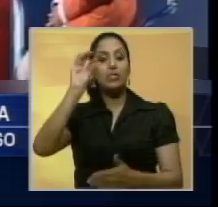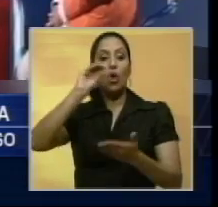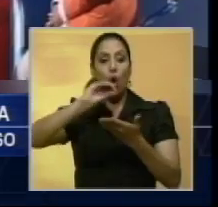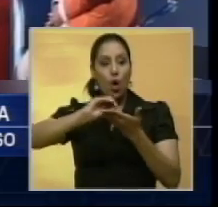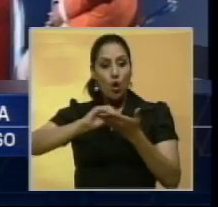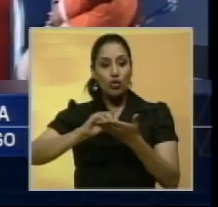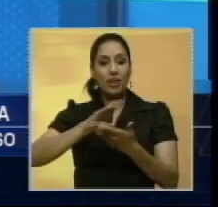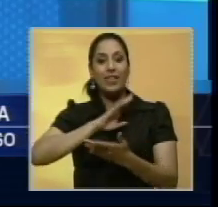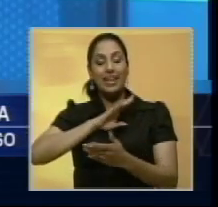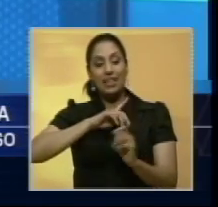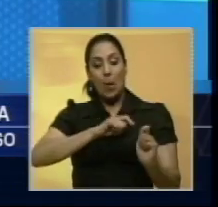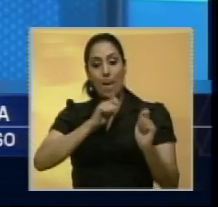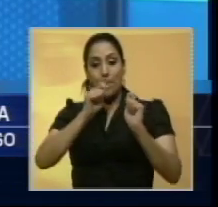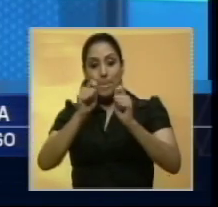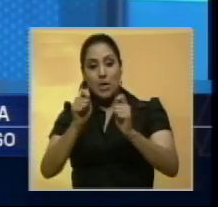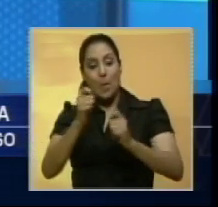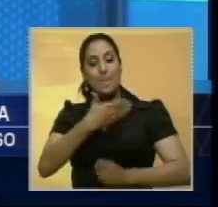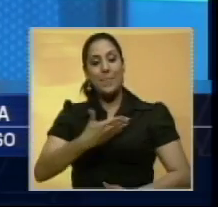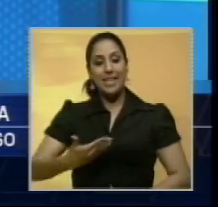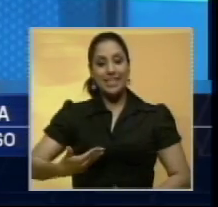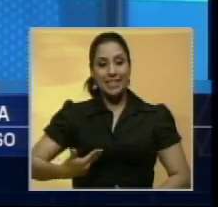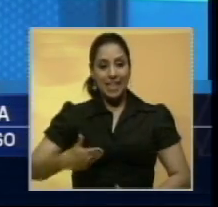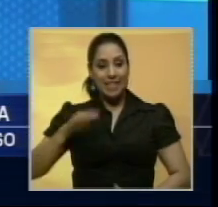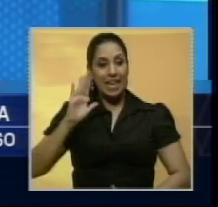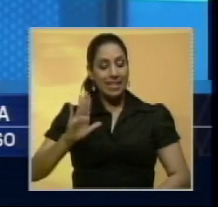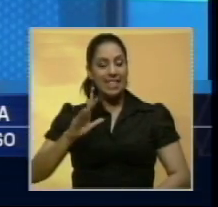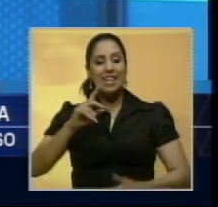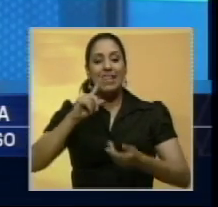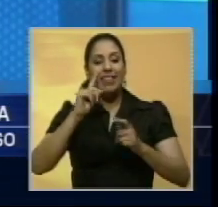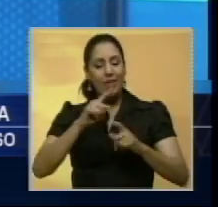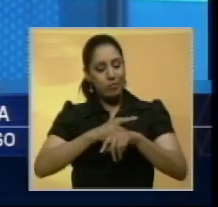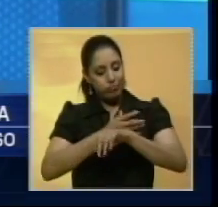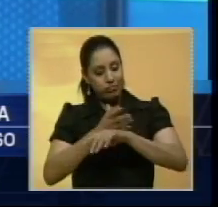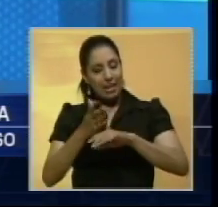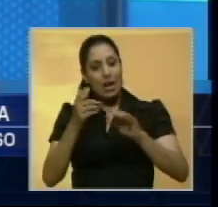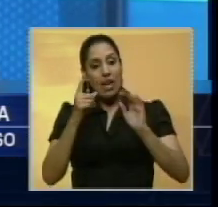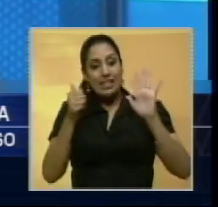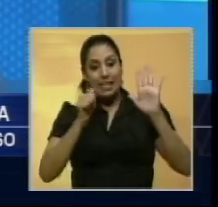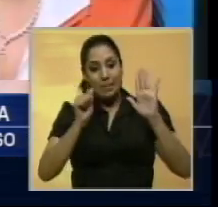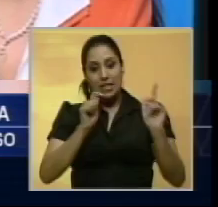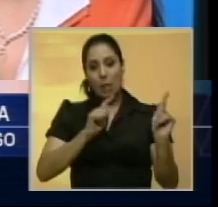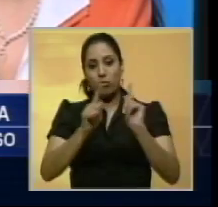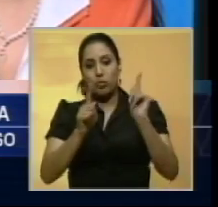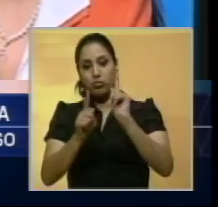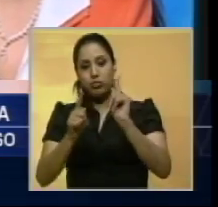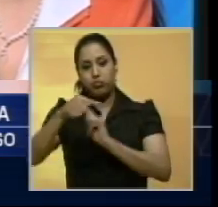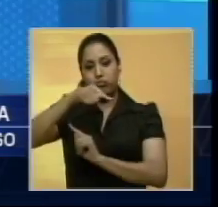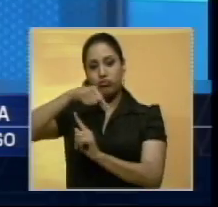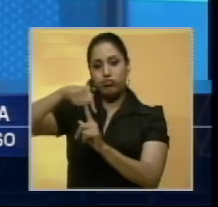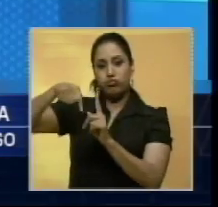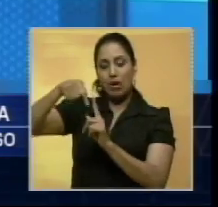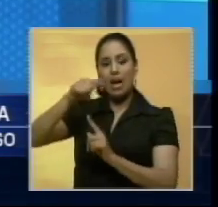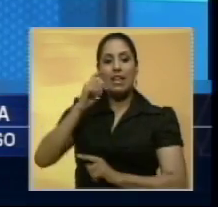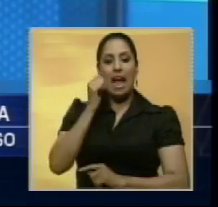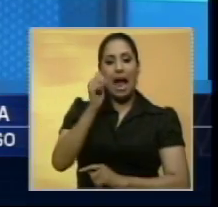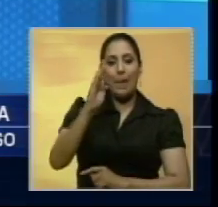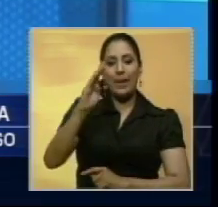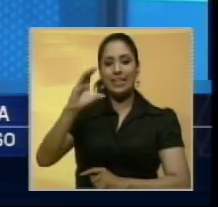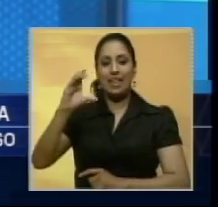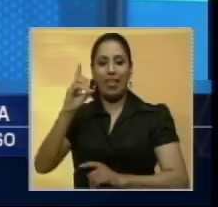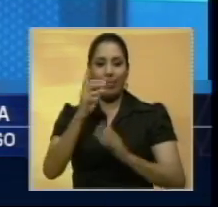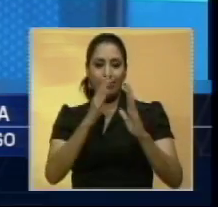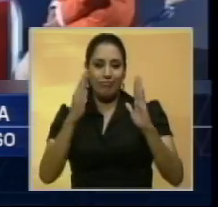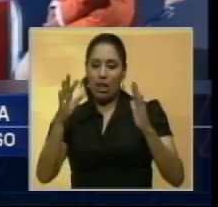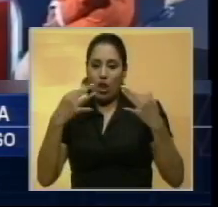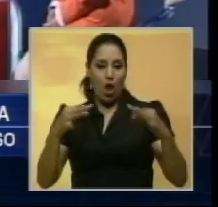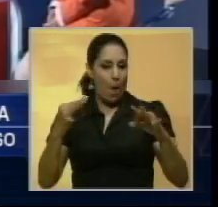las condiciones para el traspaso de la presidencia pro tempore son el haber transcurrido un semestre y seguir la rotación por orden alfabético. Por otra parte,